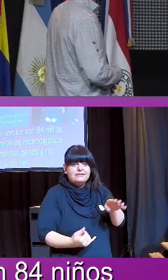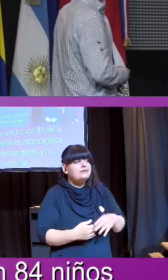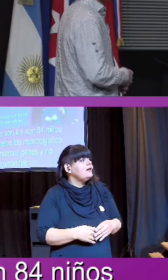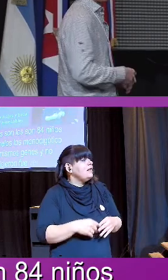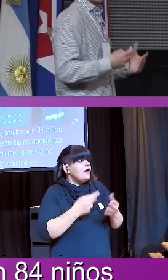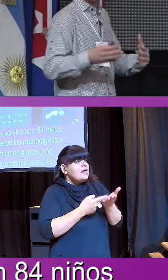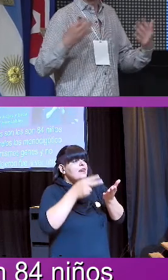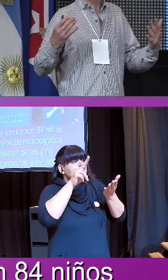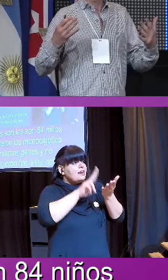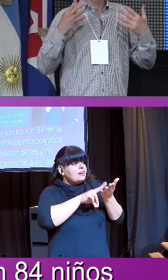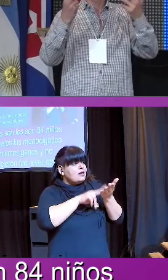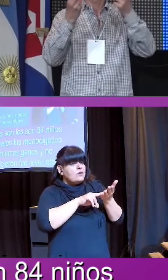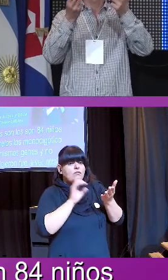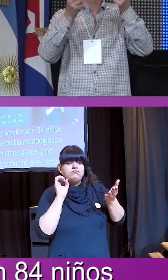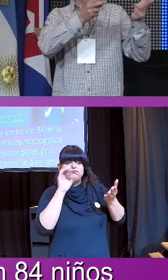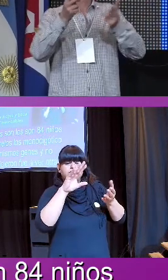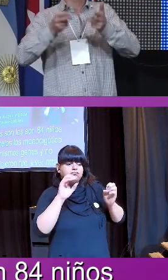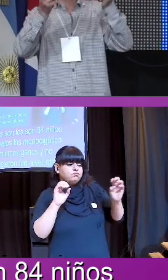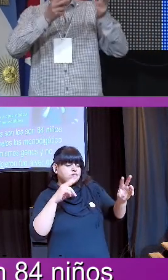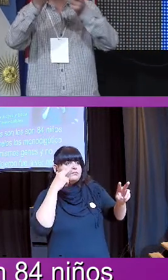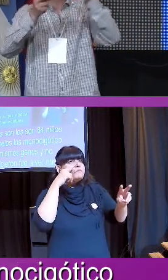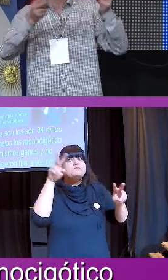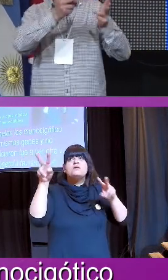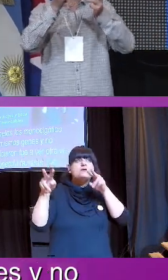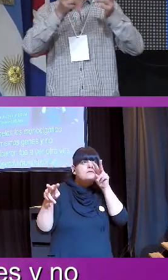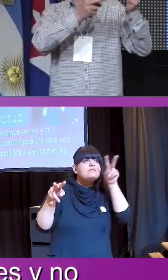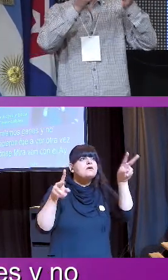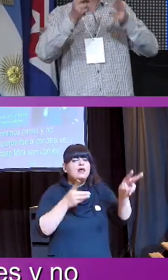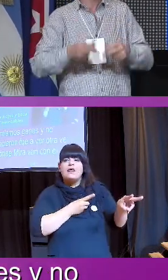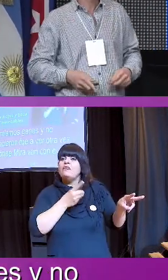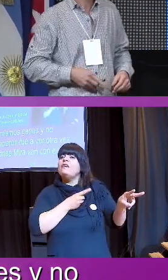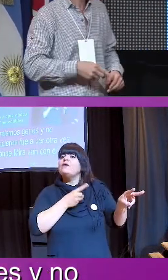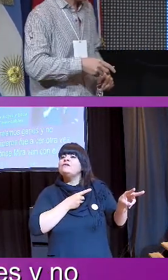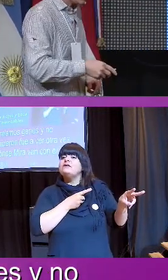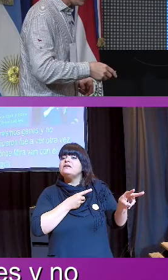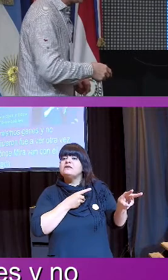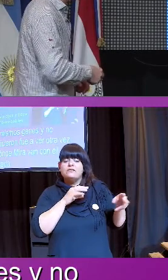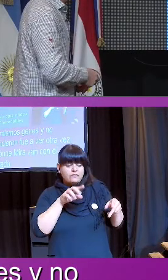otra vez, ponerle distintos estímulos y ver dónde miraban, con el eye tracking, qué pasaba con la mirada.